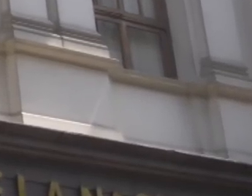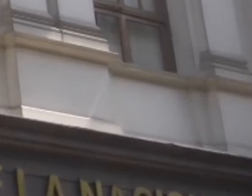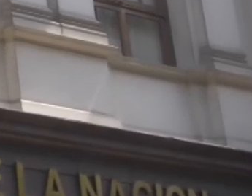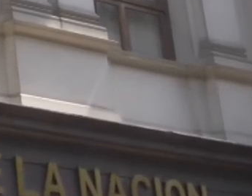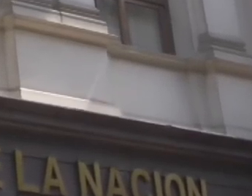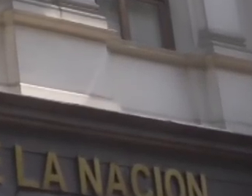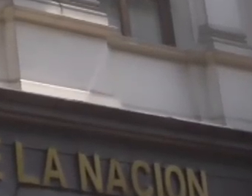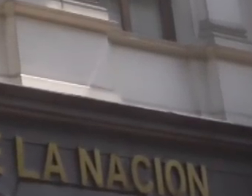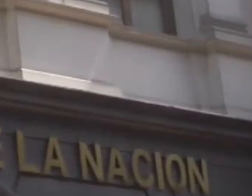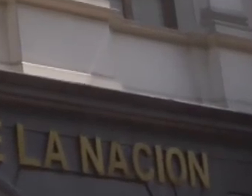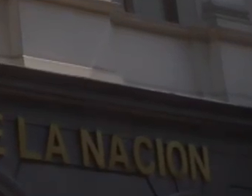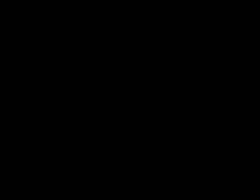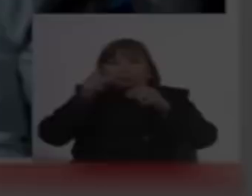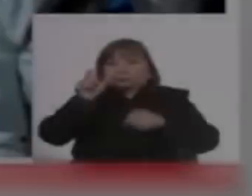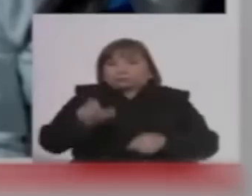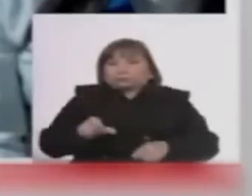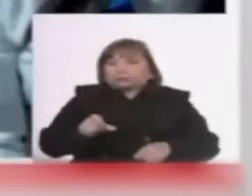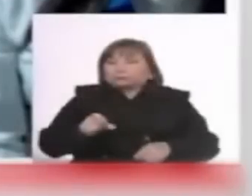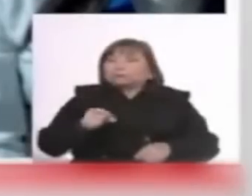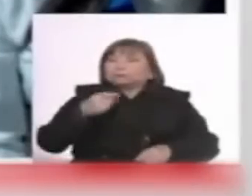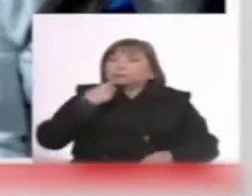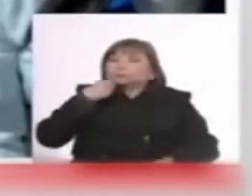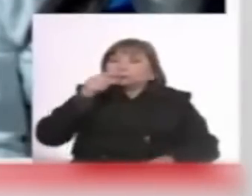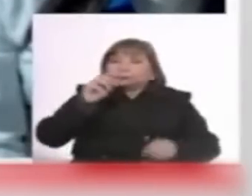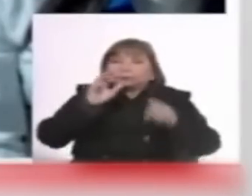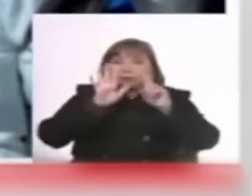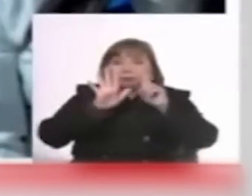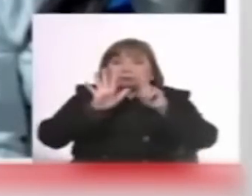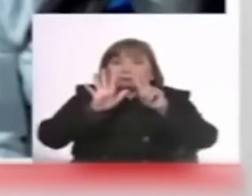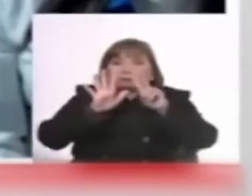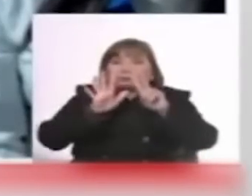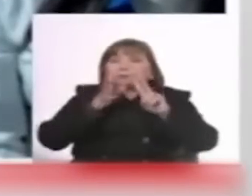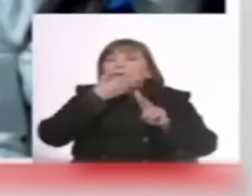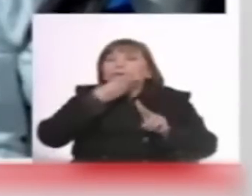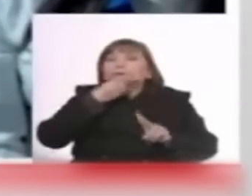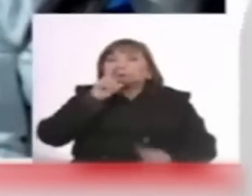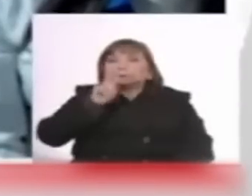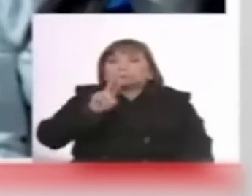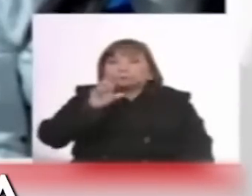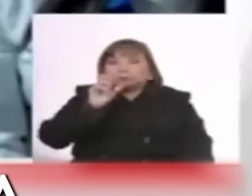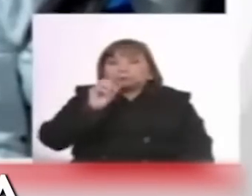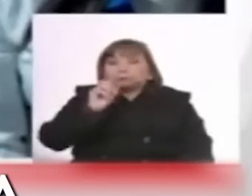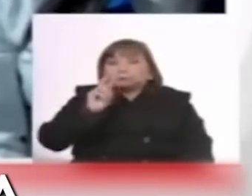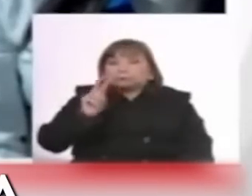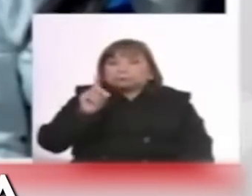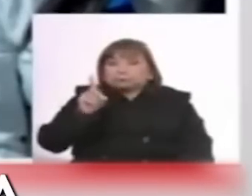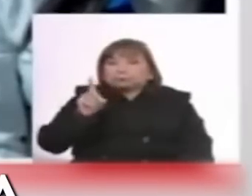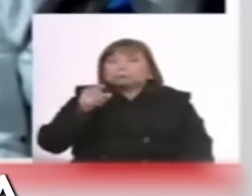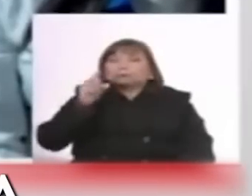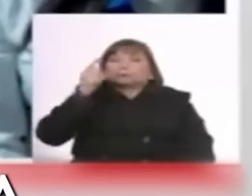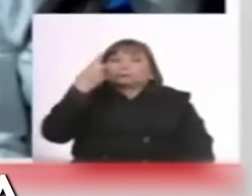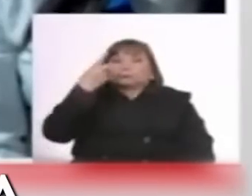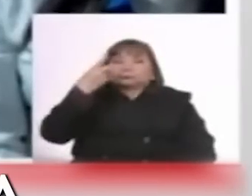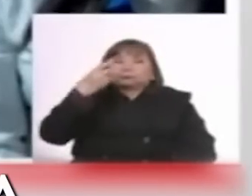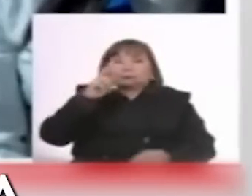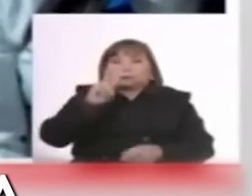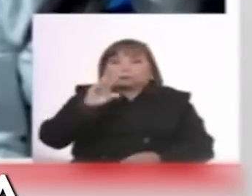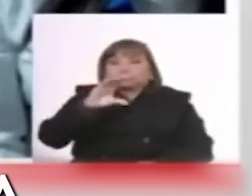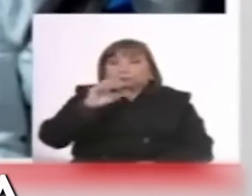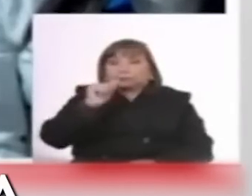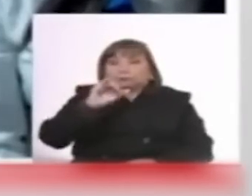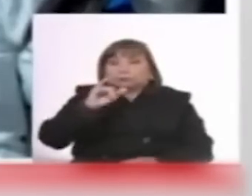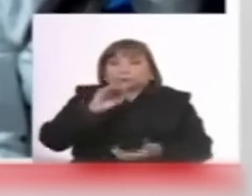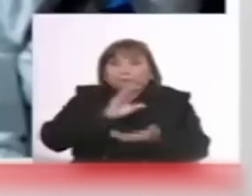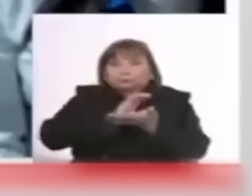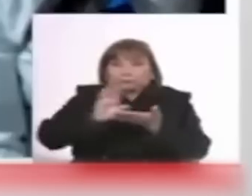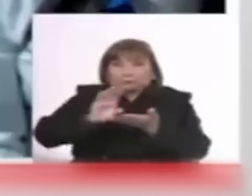del Ministerio Público. El 7 de diciembre del 2021, que se llevó a cabo la primera vacancia del señor